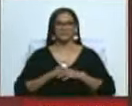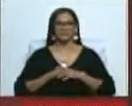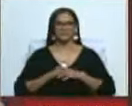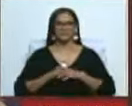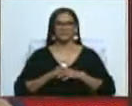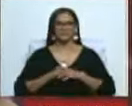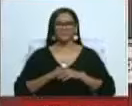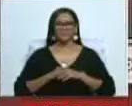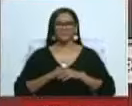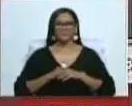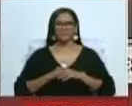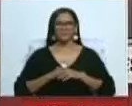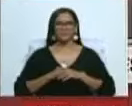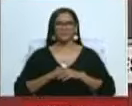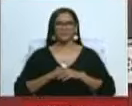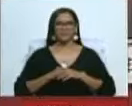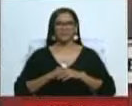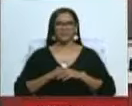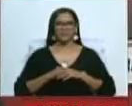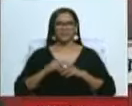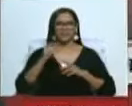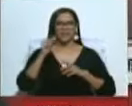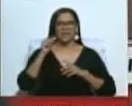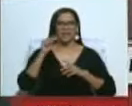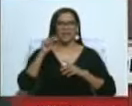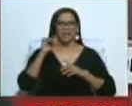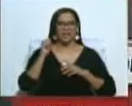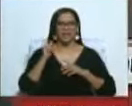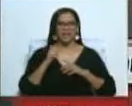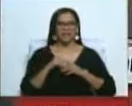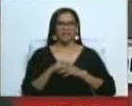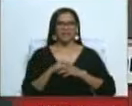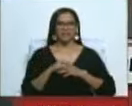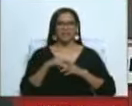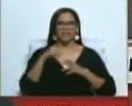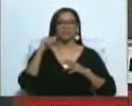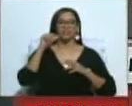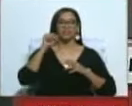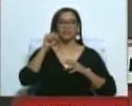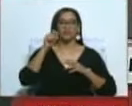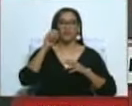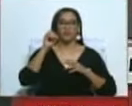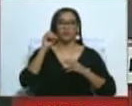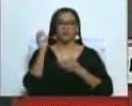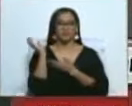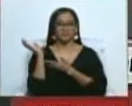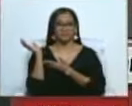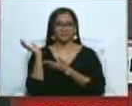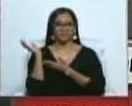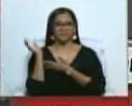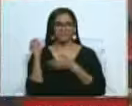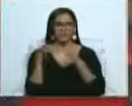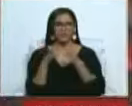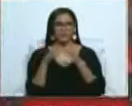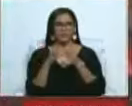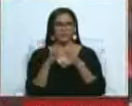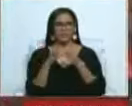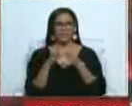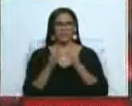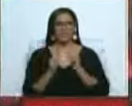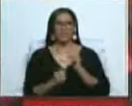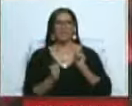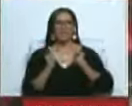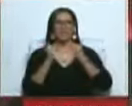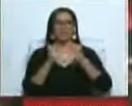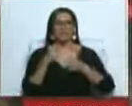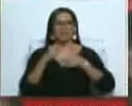A Nircia Maldonado, a Tania, mira, está el comandante Fernando Soto Roja, ¿ah? De la generación de precursores de la